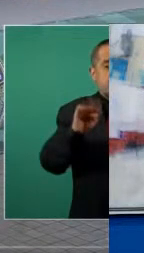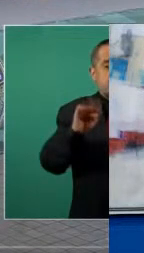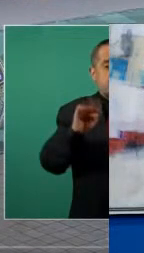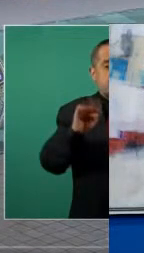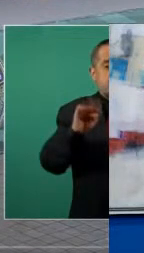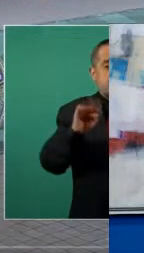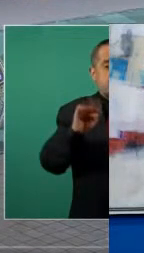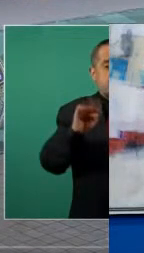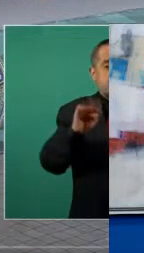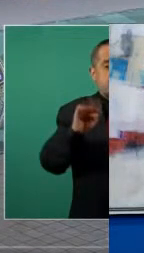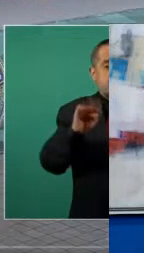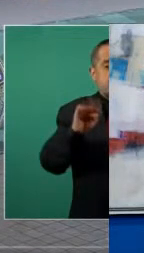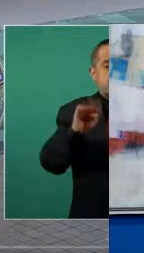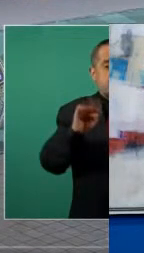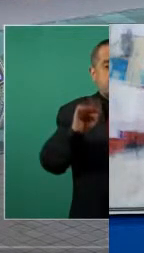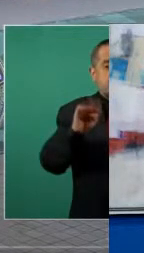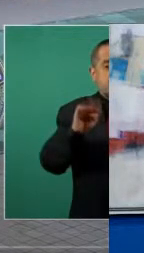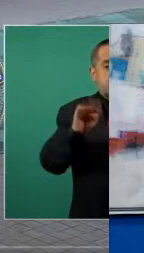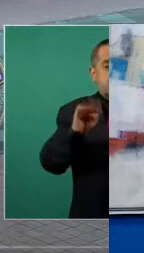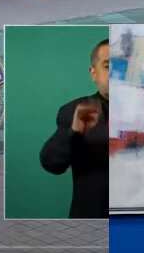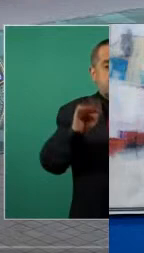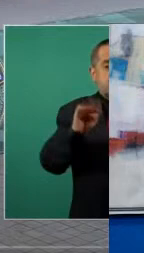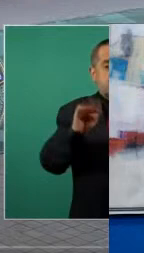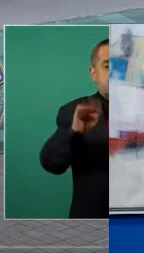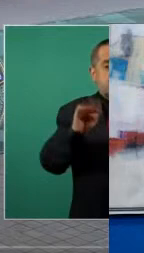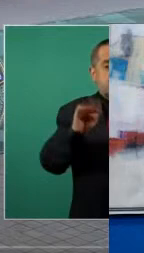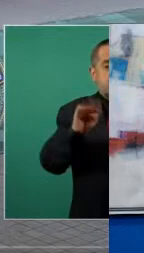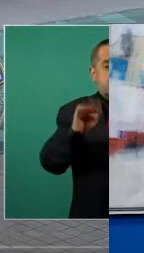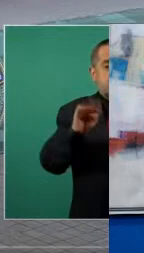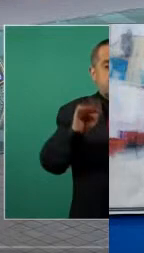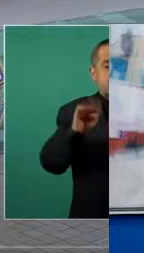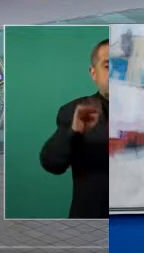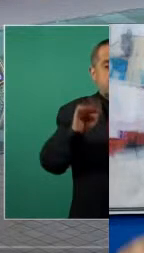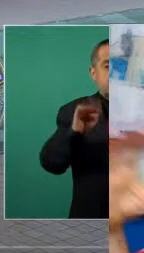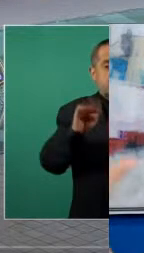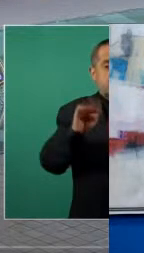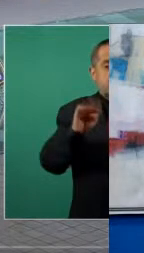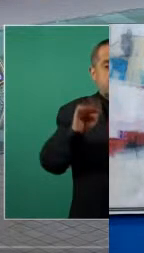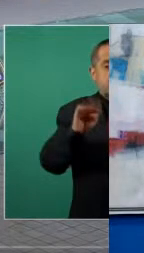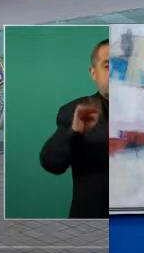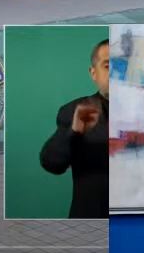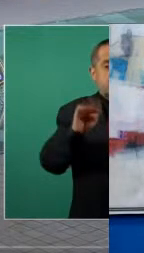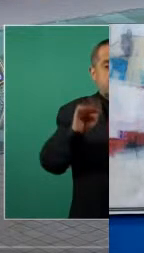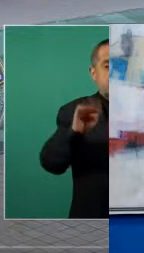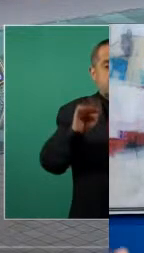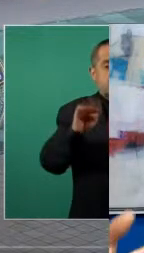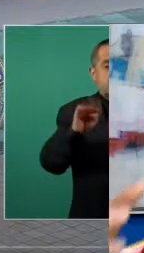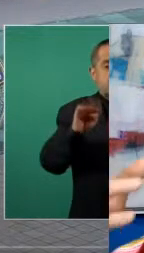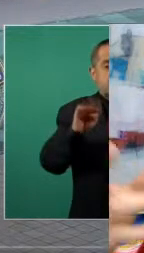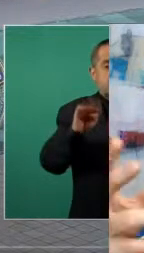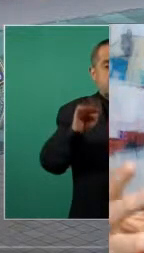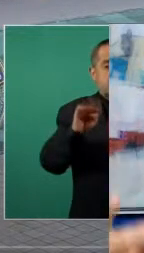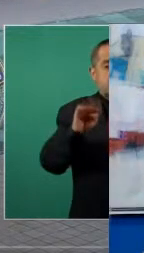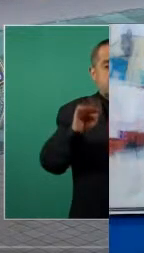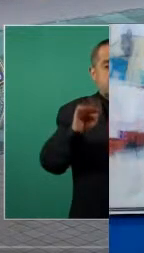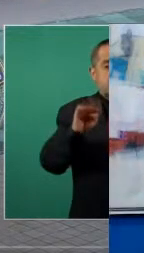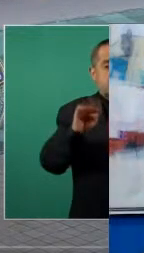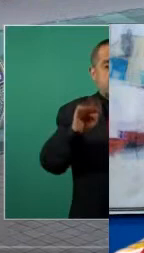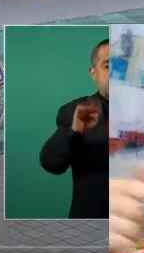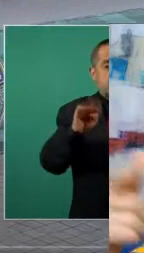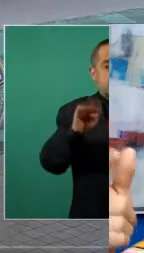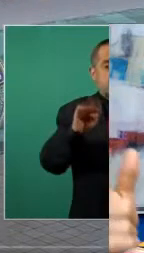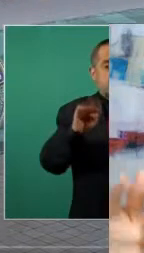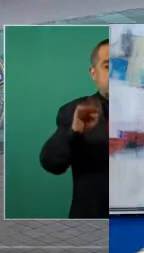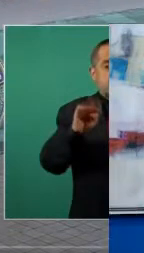no? ¿Verdad que manipularon bastante la información? Nos hicieron creer que Salinas era el mejor de los